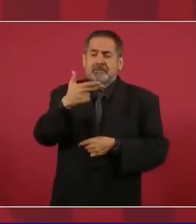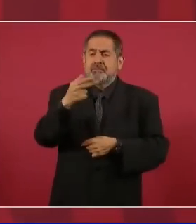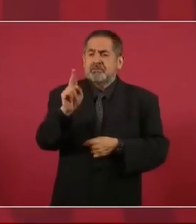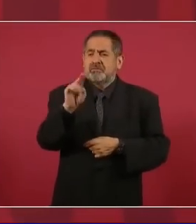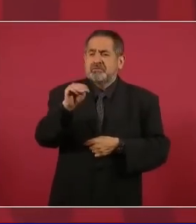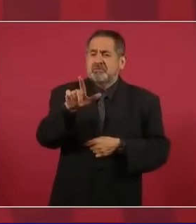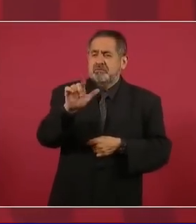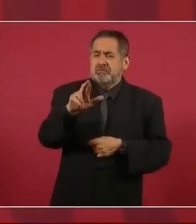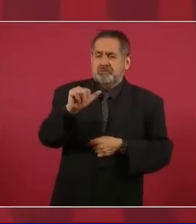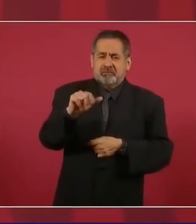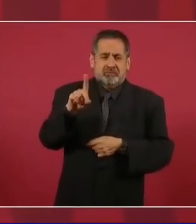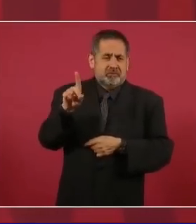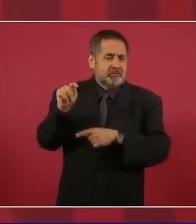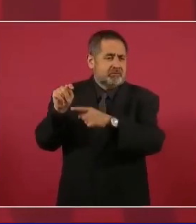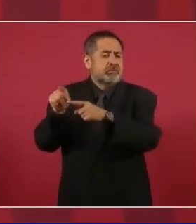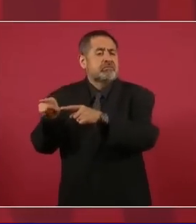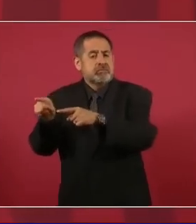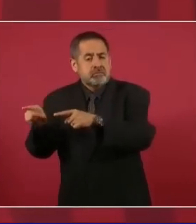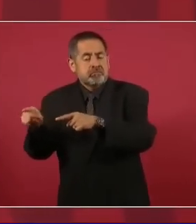habló